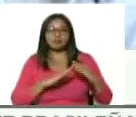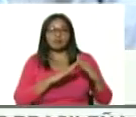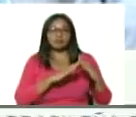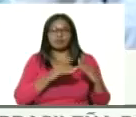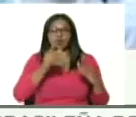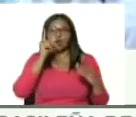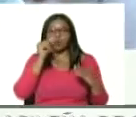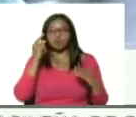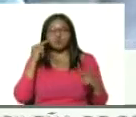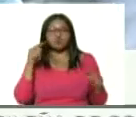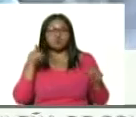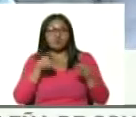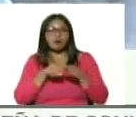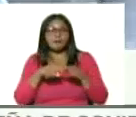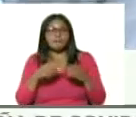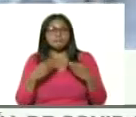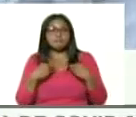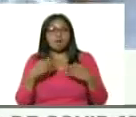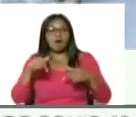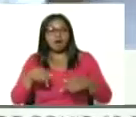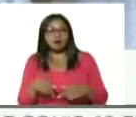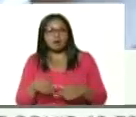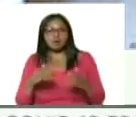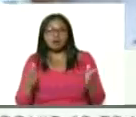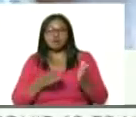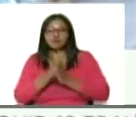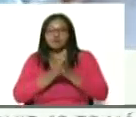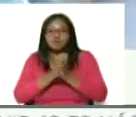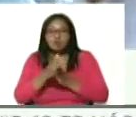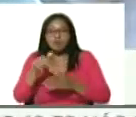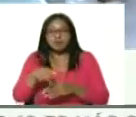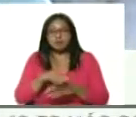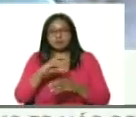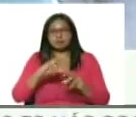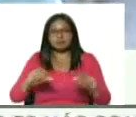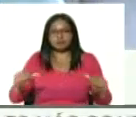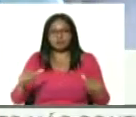que hacen vida en nuestro territorio.